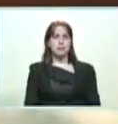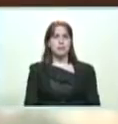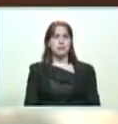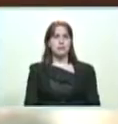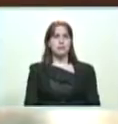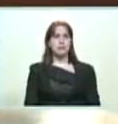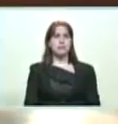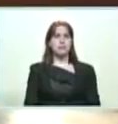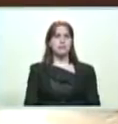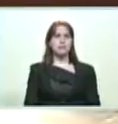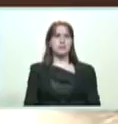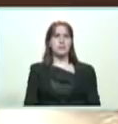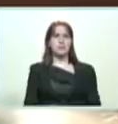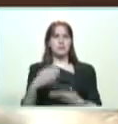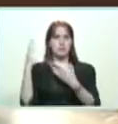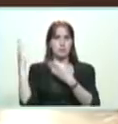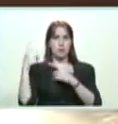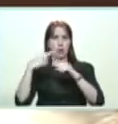¿Ah? Wilson Marín.